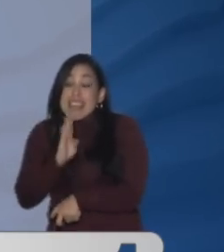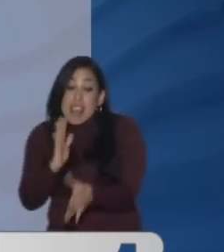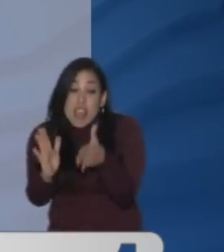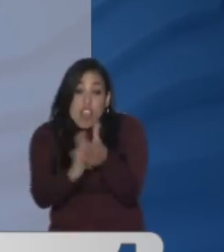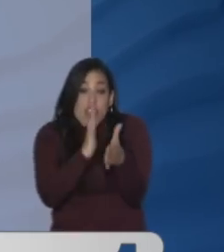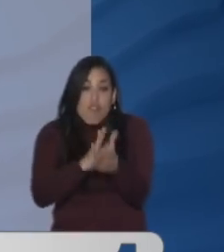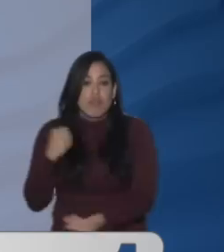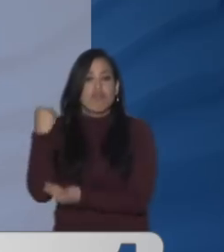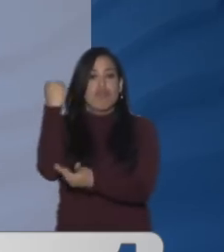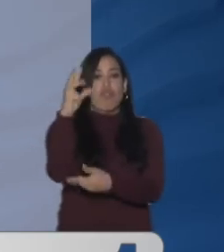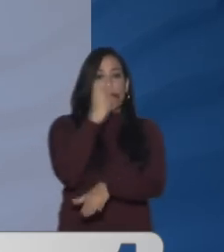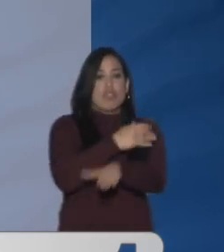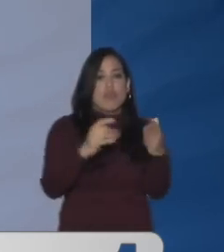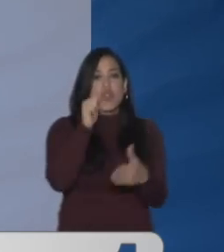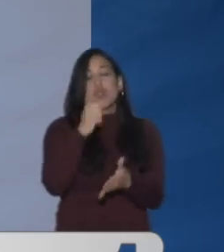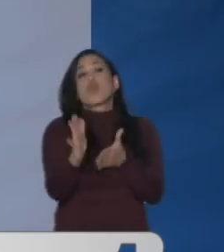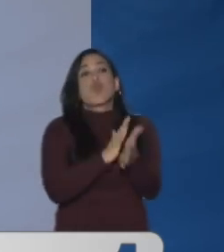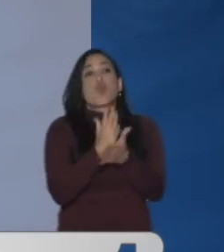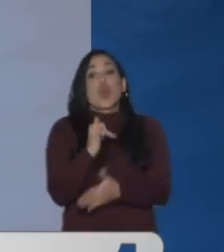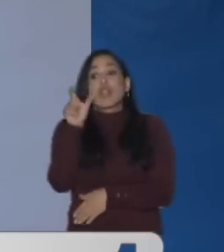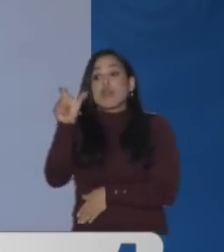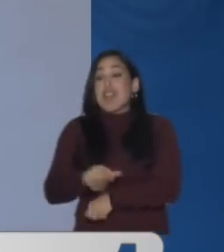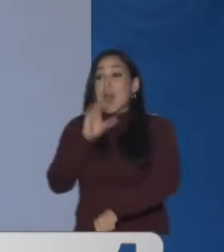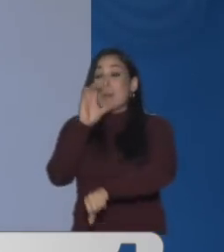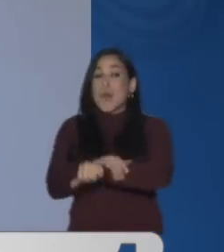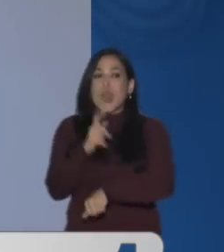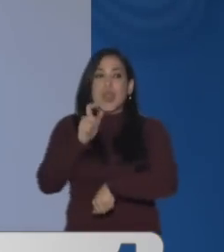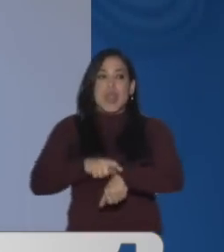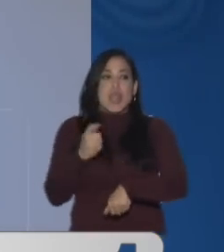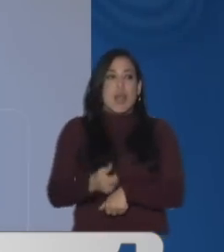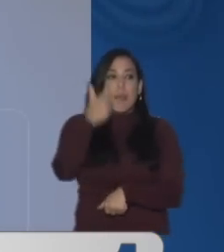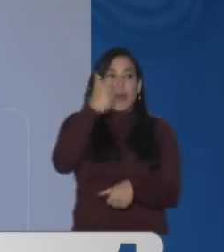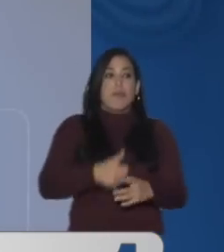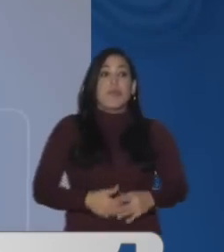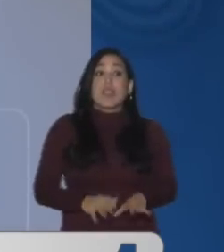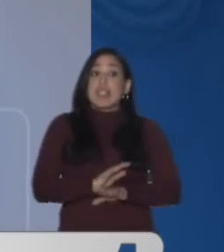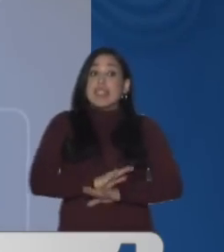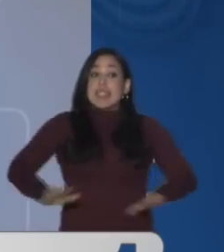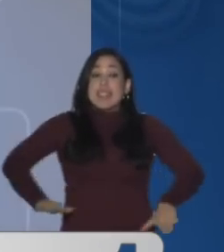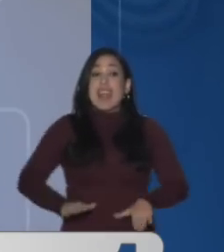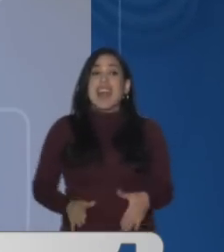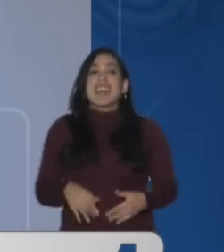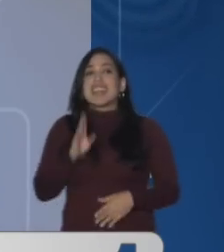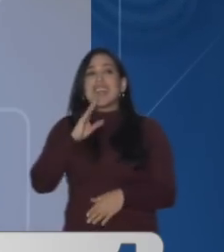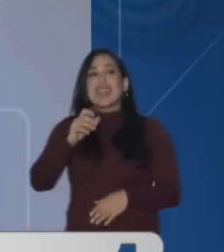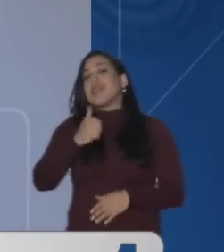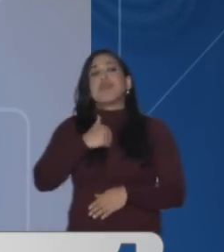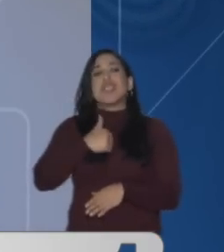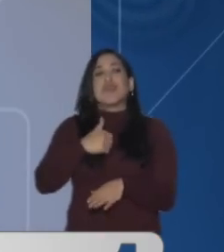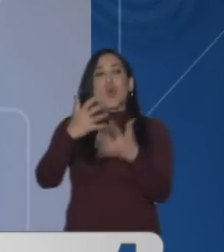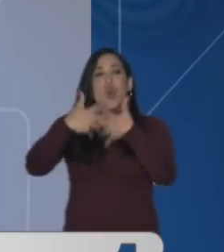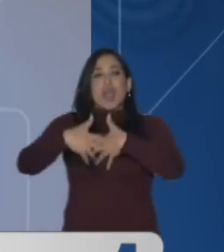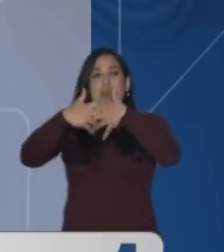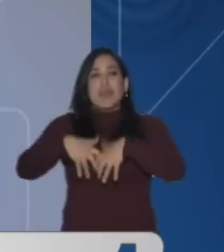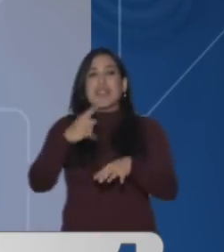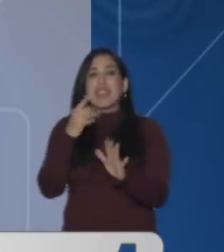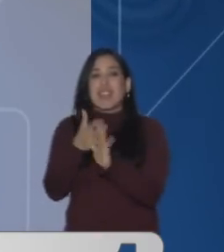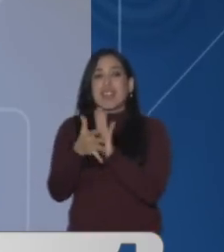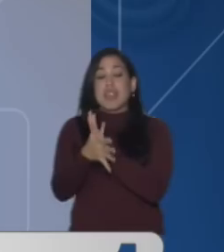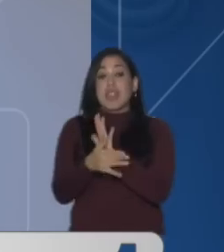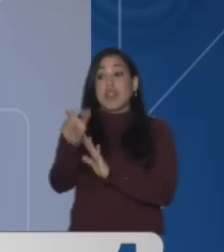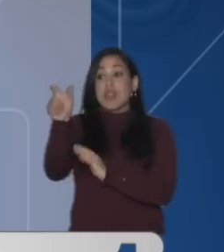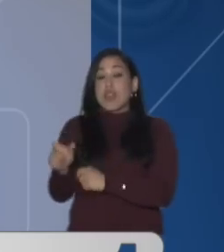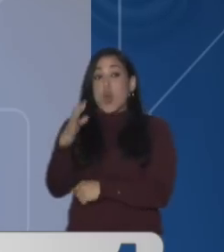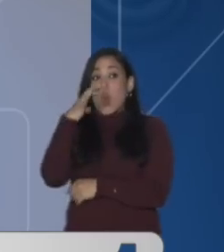información que permitiera ubicarlo y capturarlo en el menor tiempo posible. Según explicó el titular de esta dependencia,